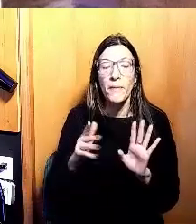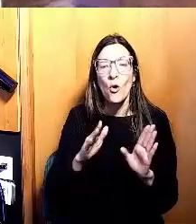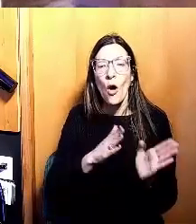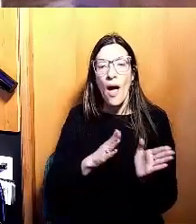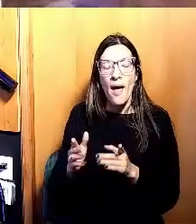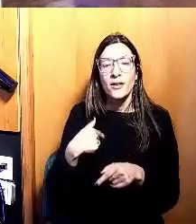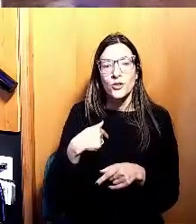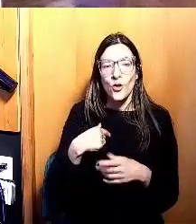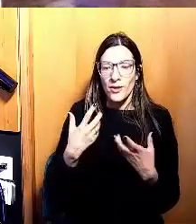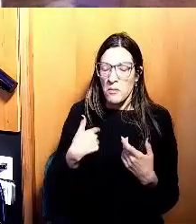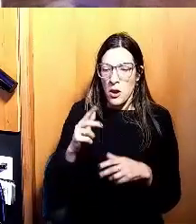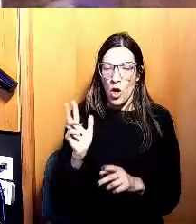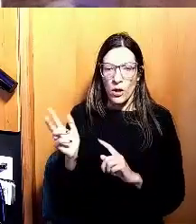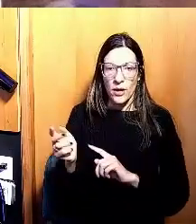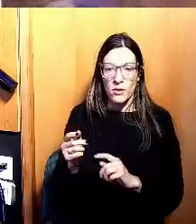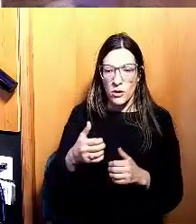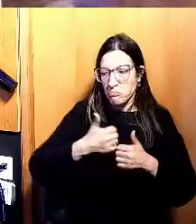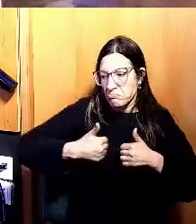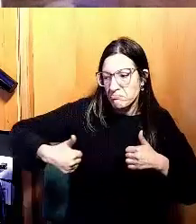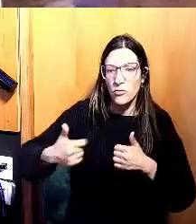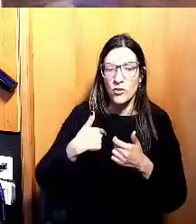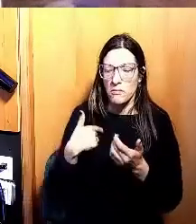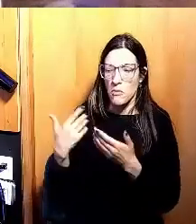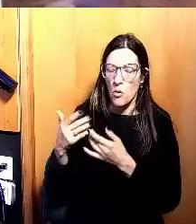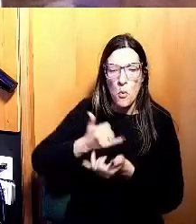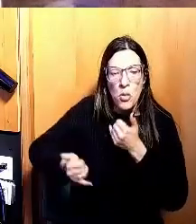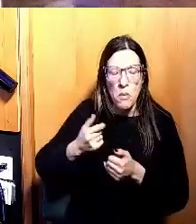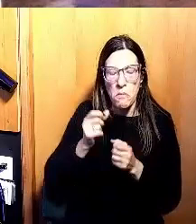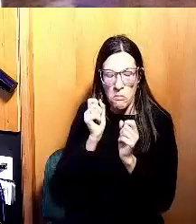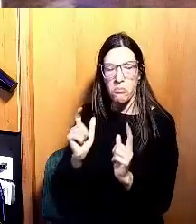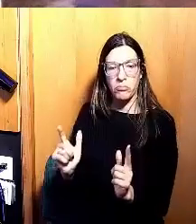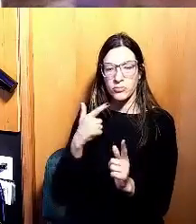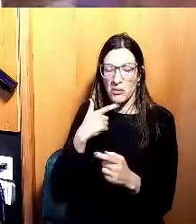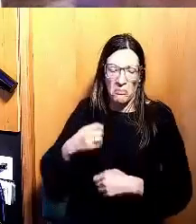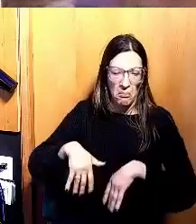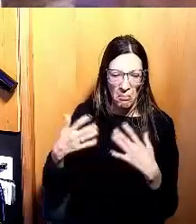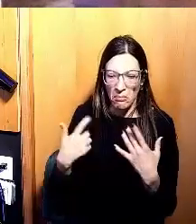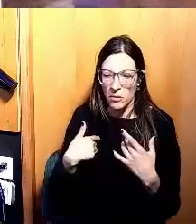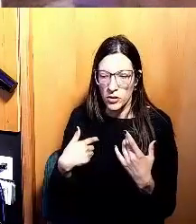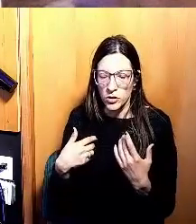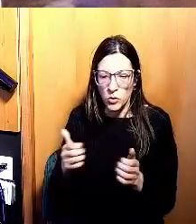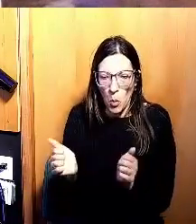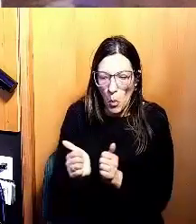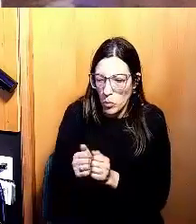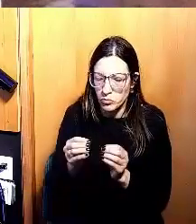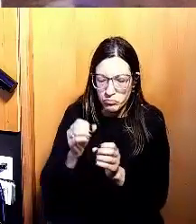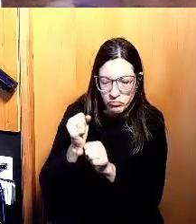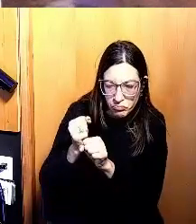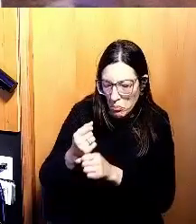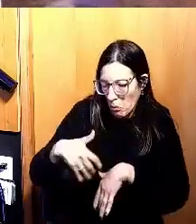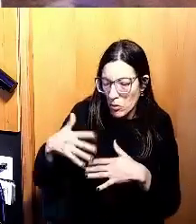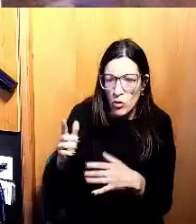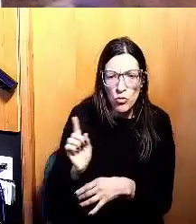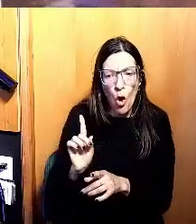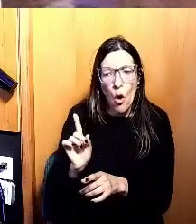que tuvimos un panel fantástico donde vimos datos que no solo se juntan por juntarse y porque hay que hacerlo, sino sistemas que están